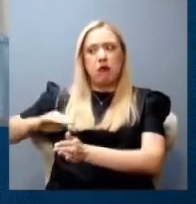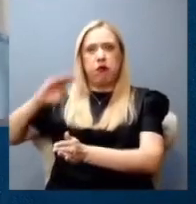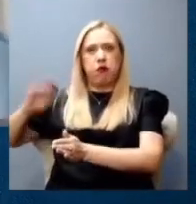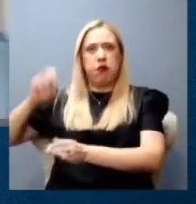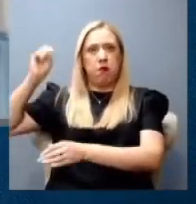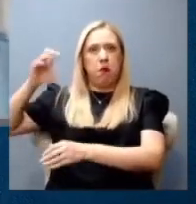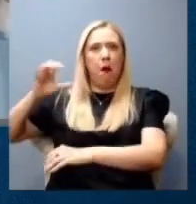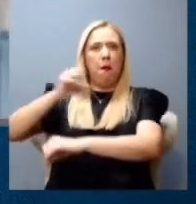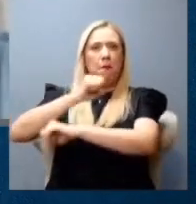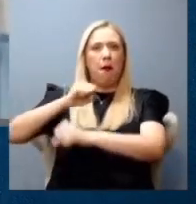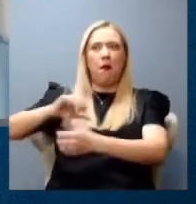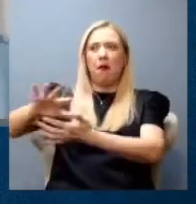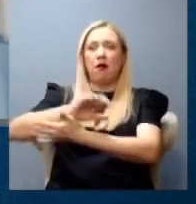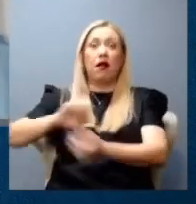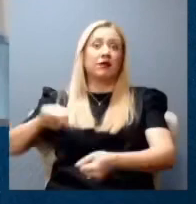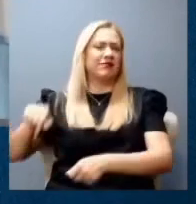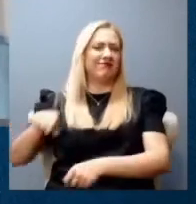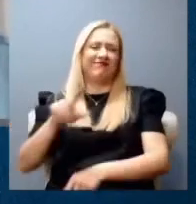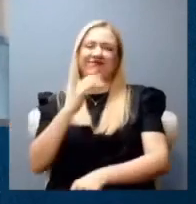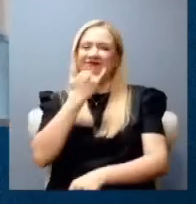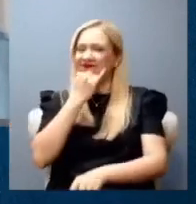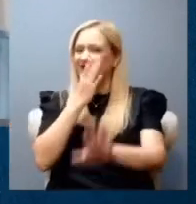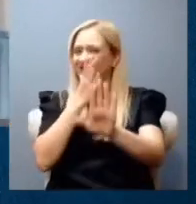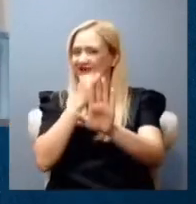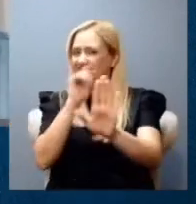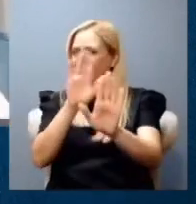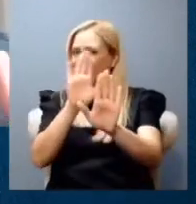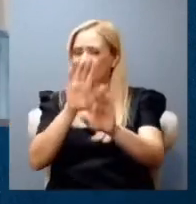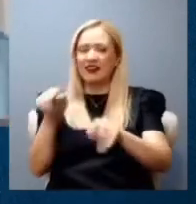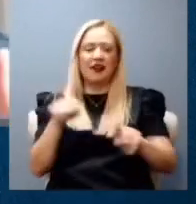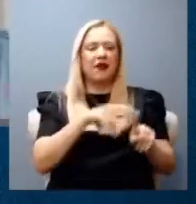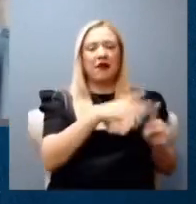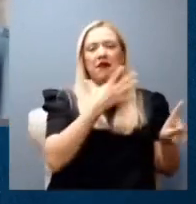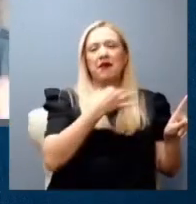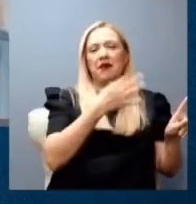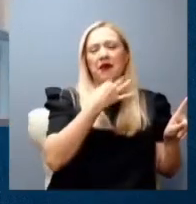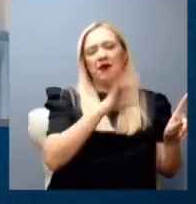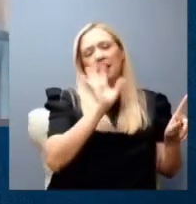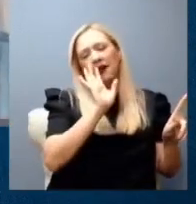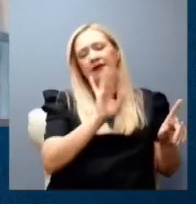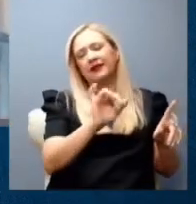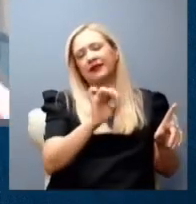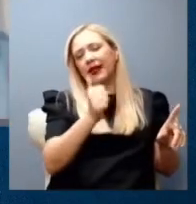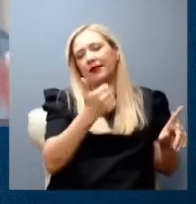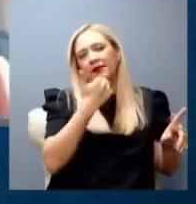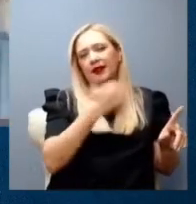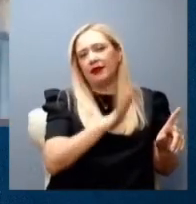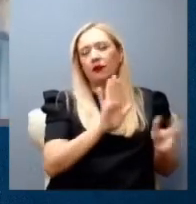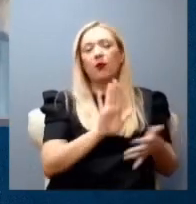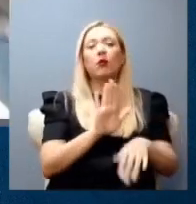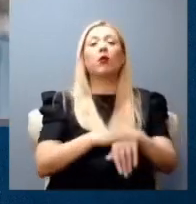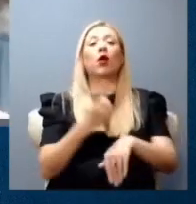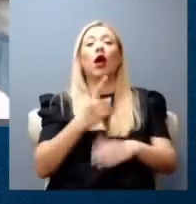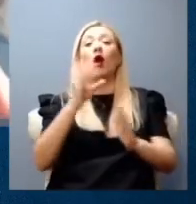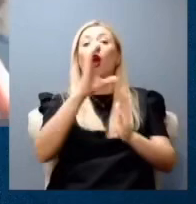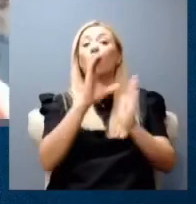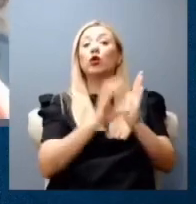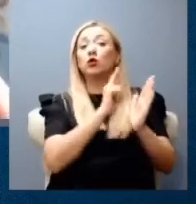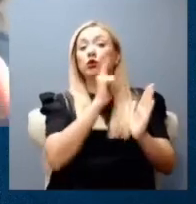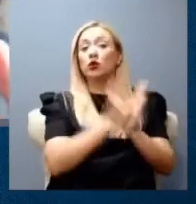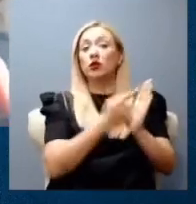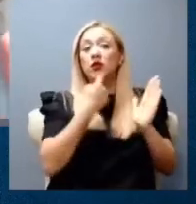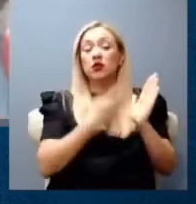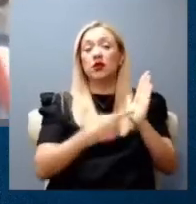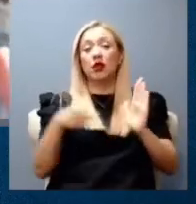fue una parte de la negociación muy importante porque en nuestra Constitución el delito de